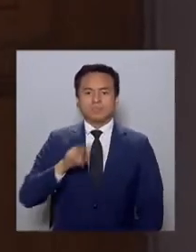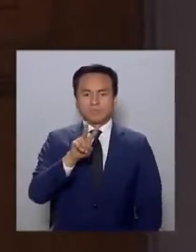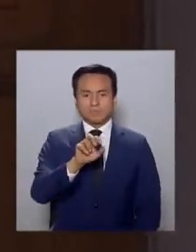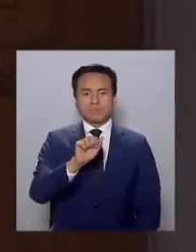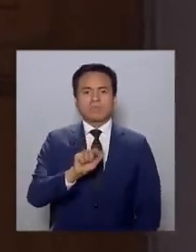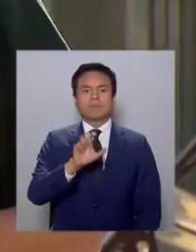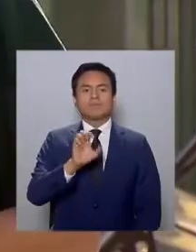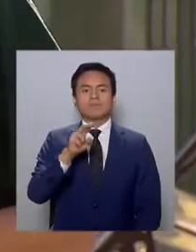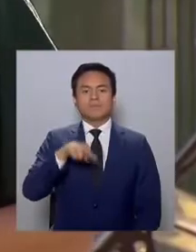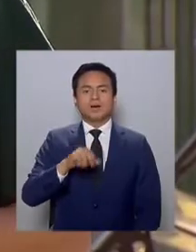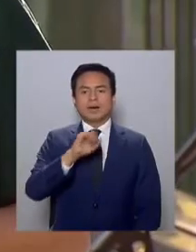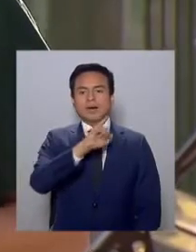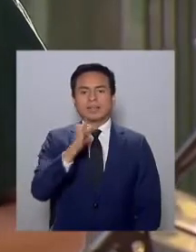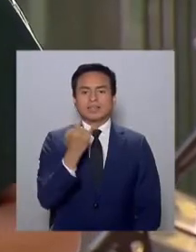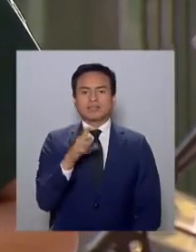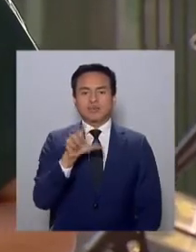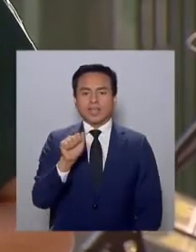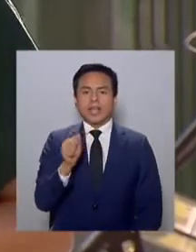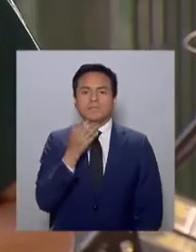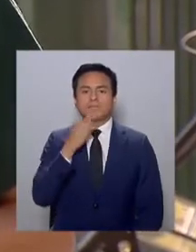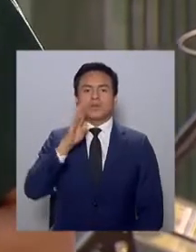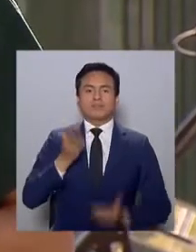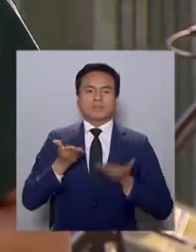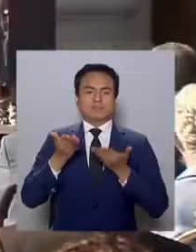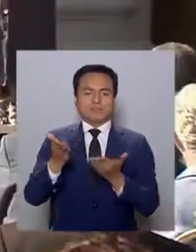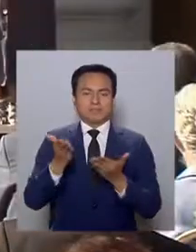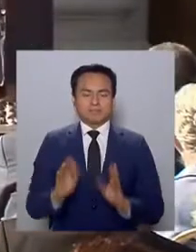Valenzuela, lo mejor para usted.